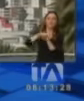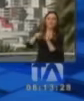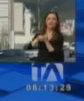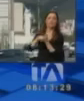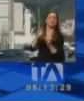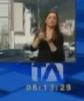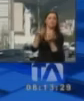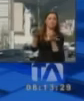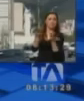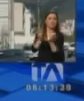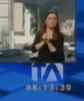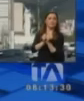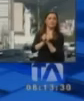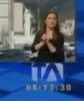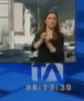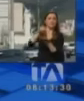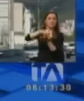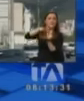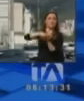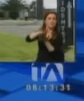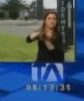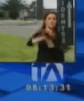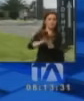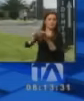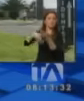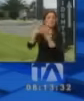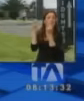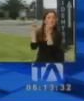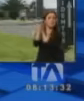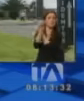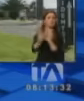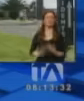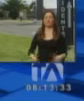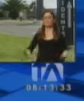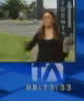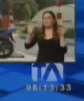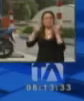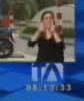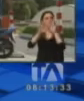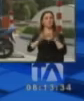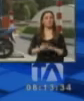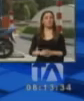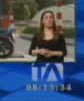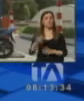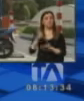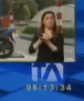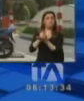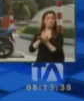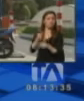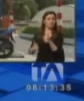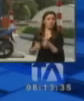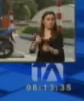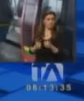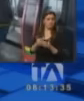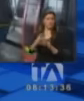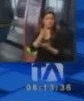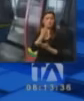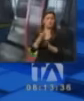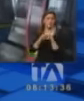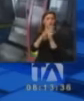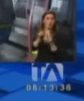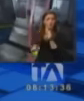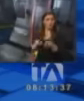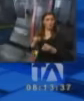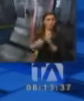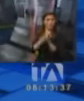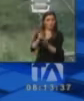a tener a implementarse este proyecto. Eso es muy, muy importante, pero hay que ver los beneficios también. Decían que en algunos